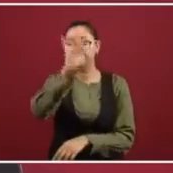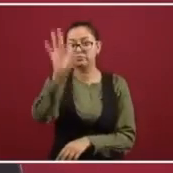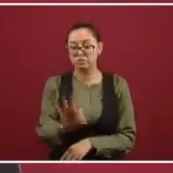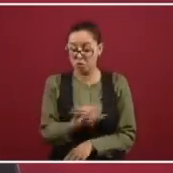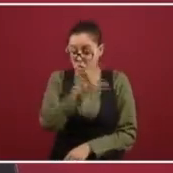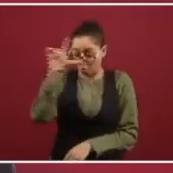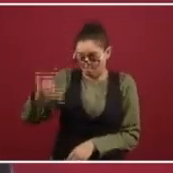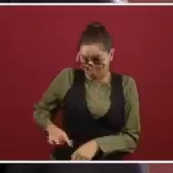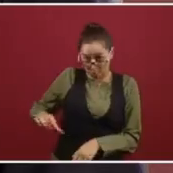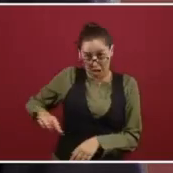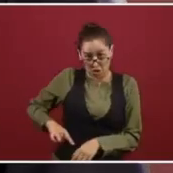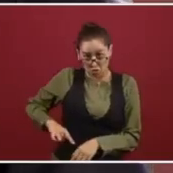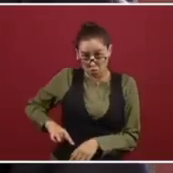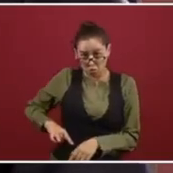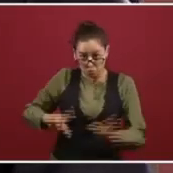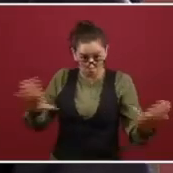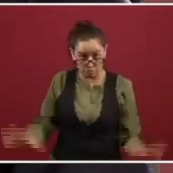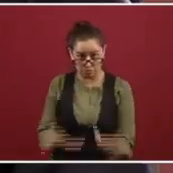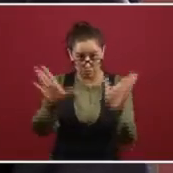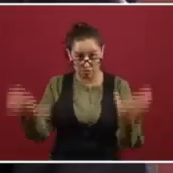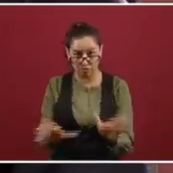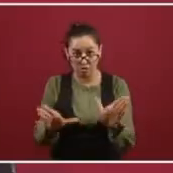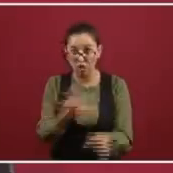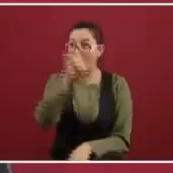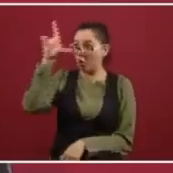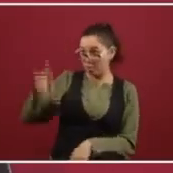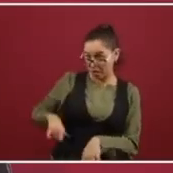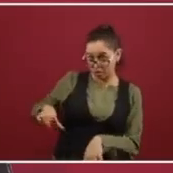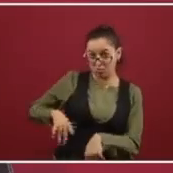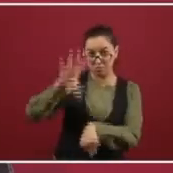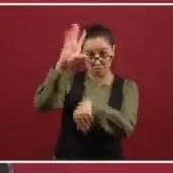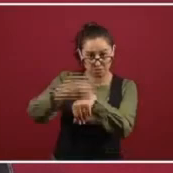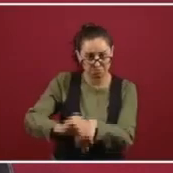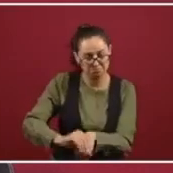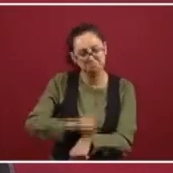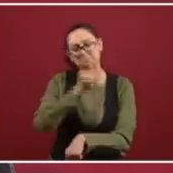promovidas o toleradas por el Estado.